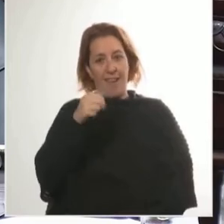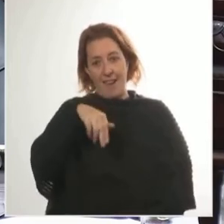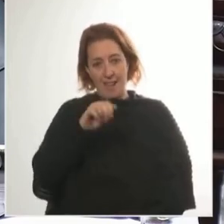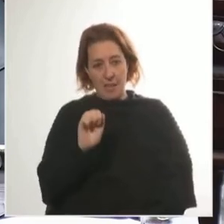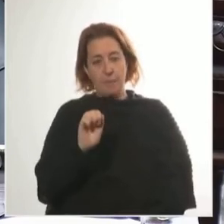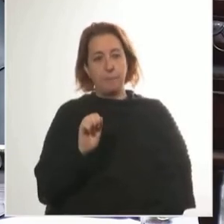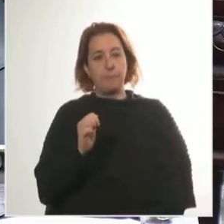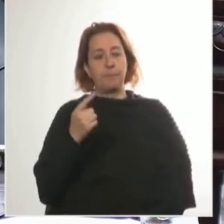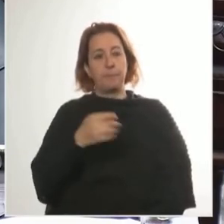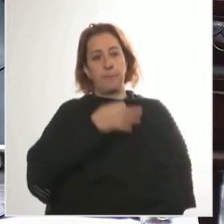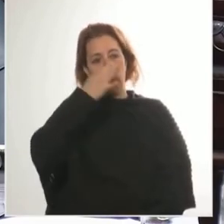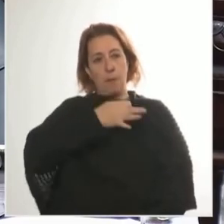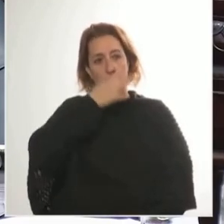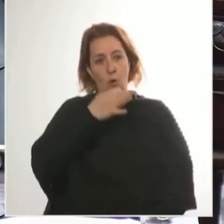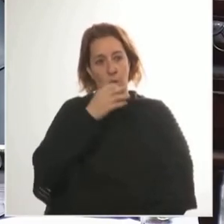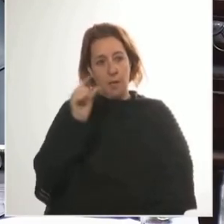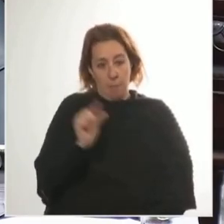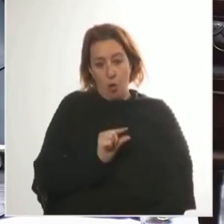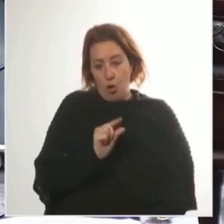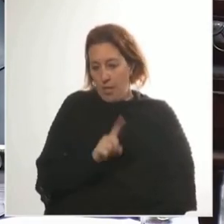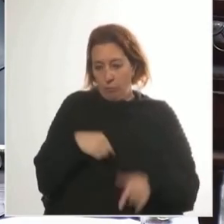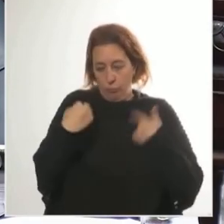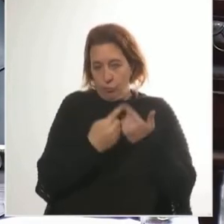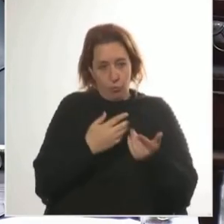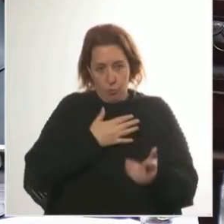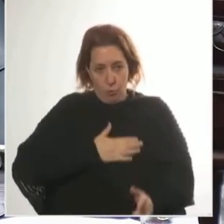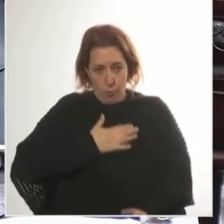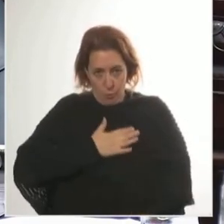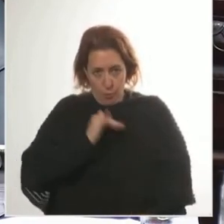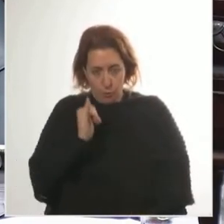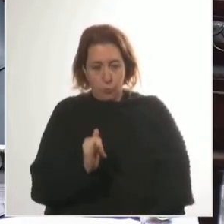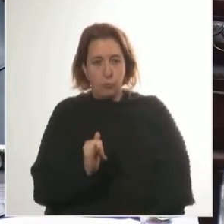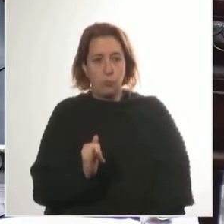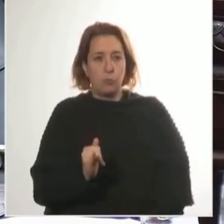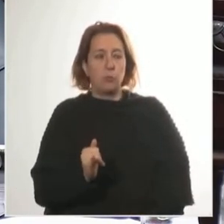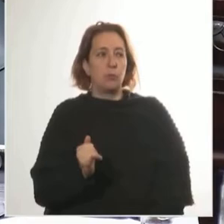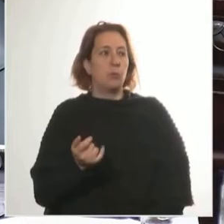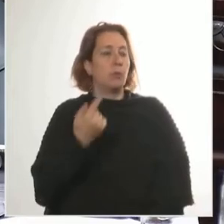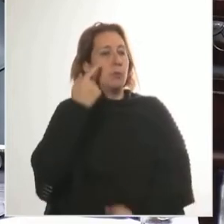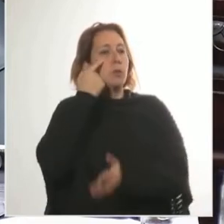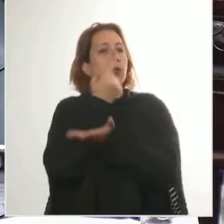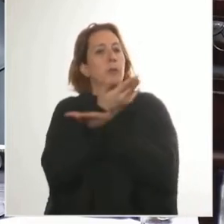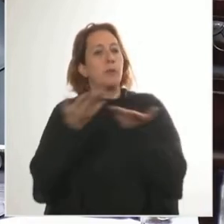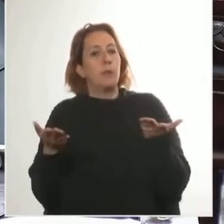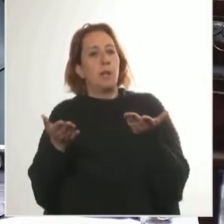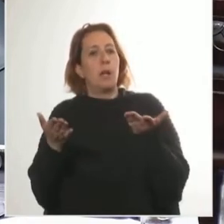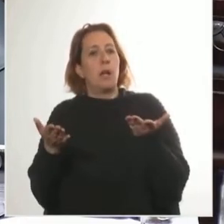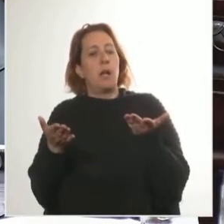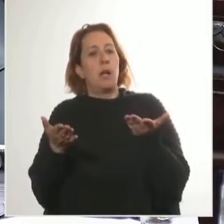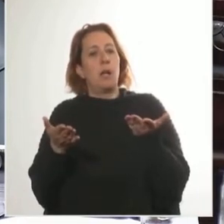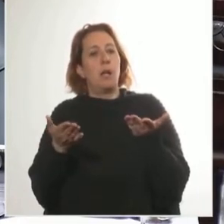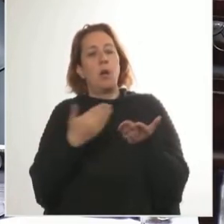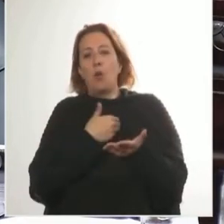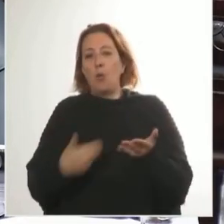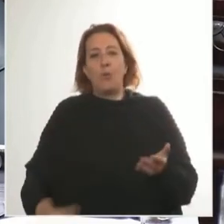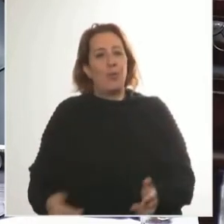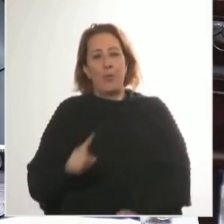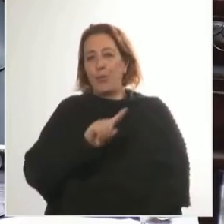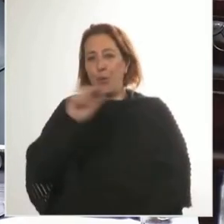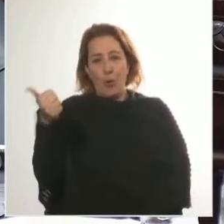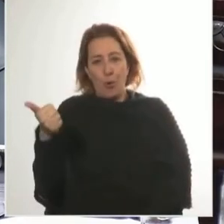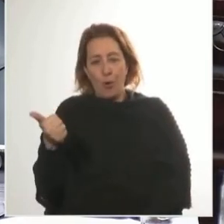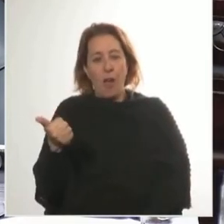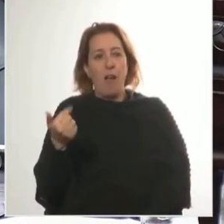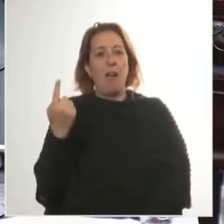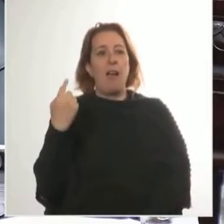cuyo reporte en minoría acompañamos totalmente, que refleja que el gobierno no ha logrado dejar